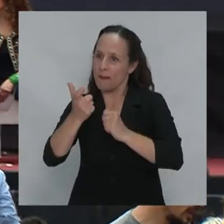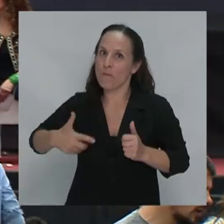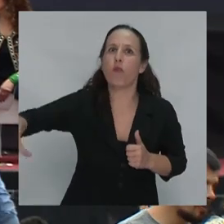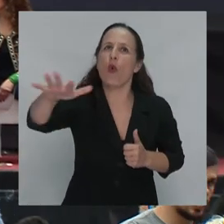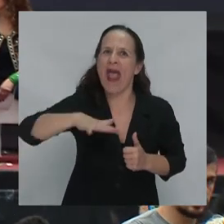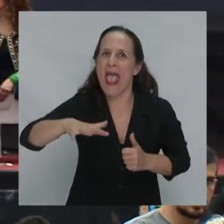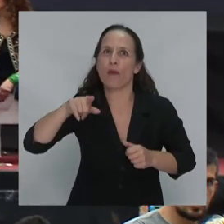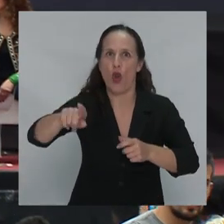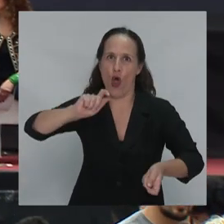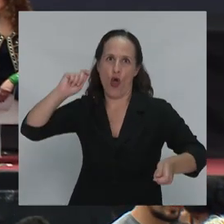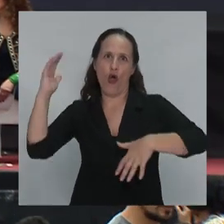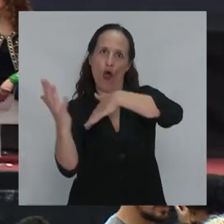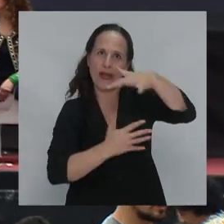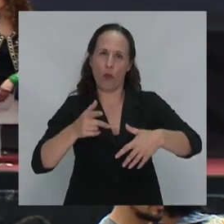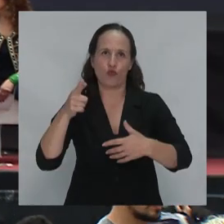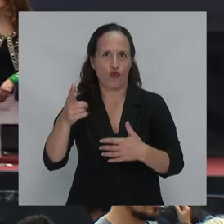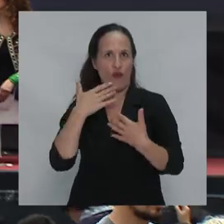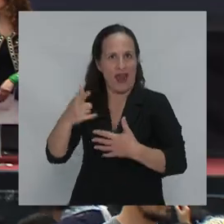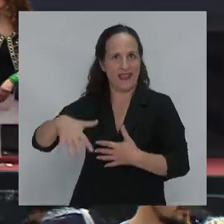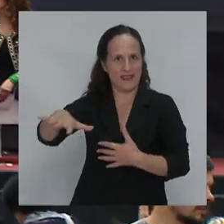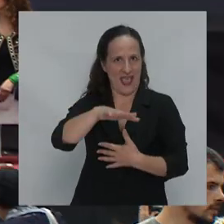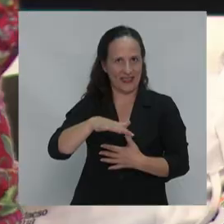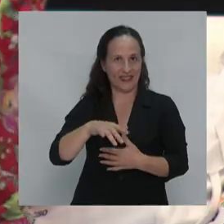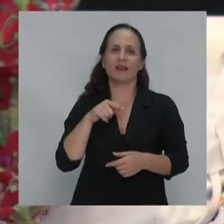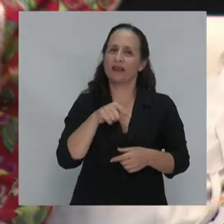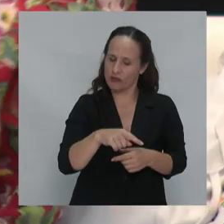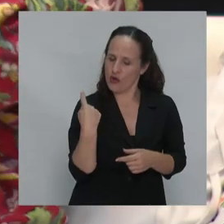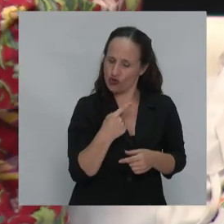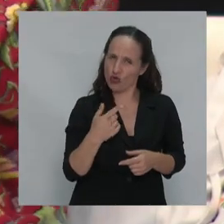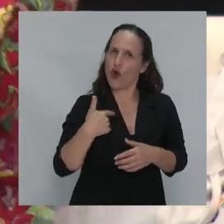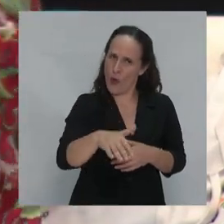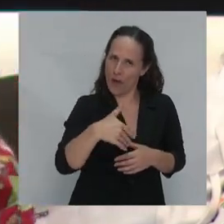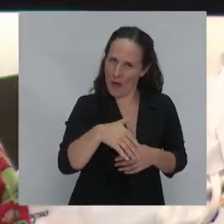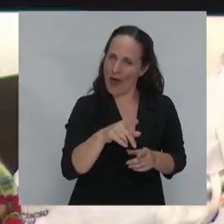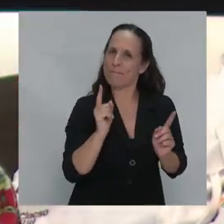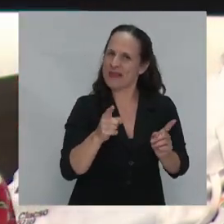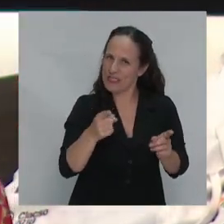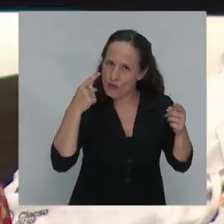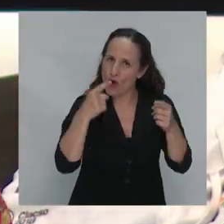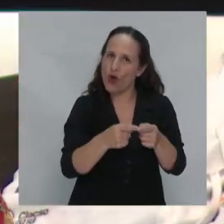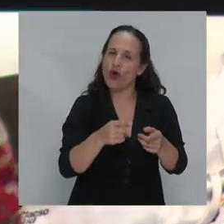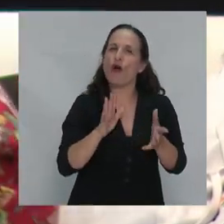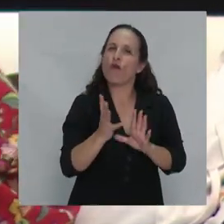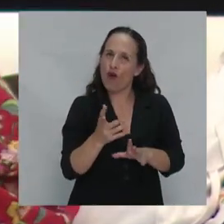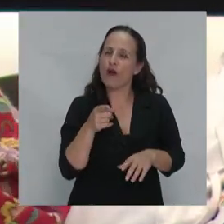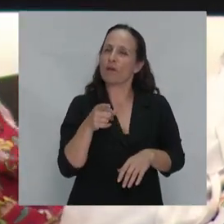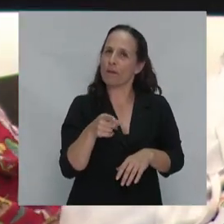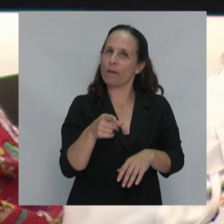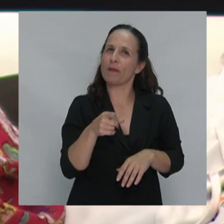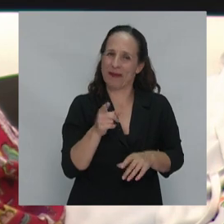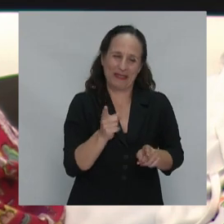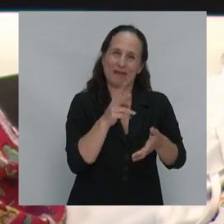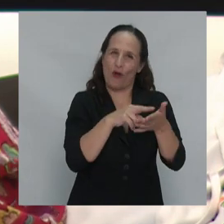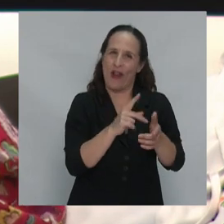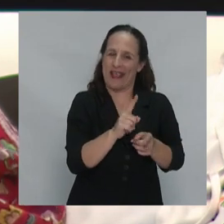La revolución la hacen los pueblos. Esto lo vamos a llevar a la práctica, pero no con esas lógicas que acabo